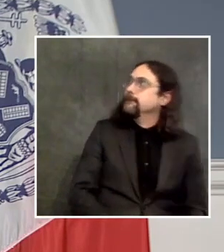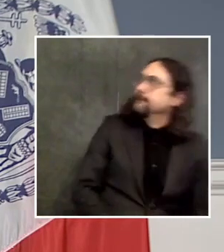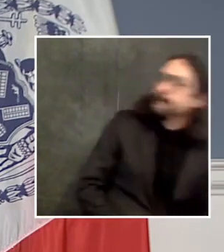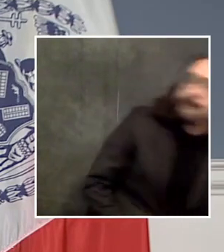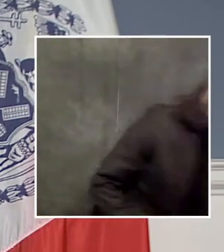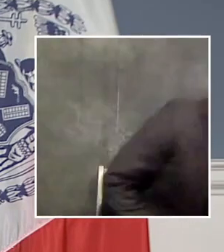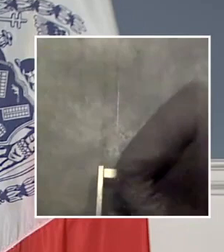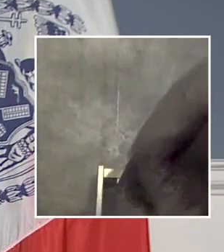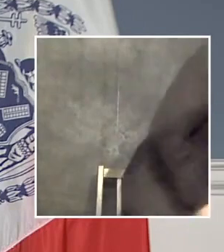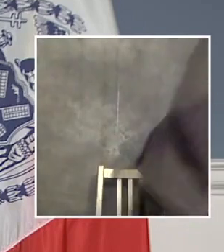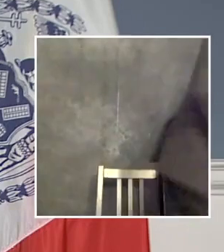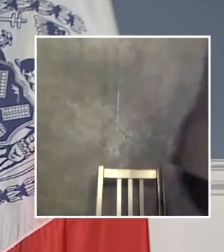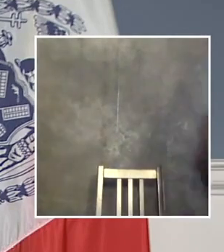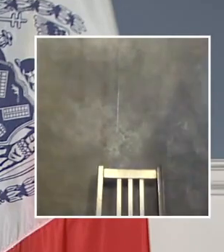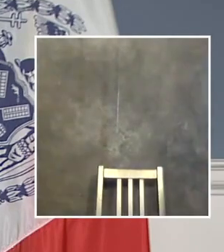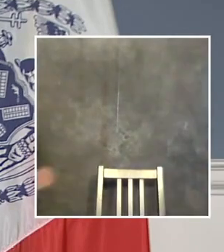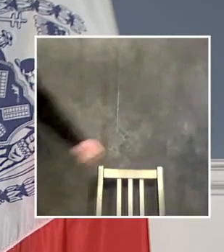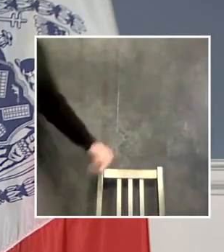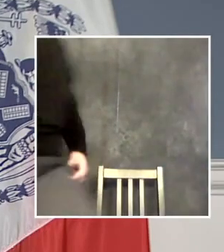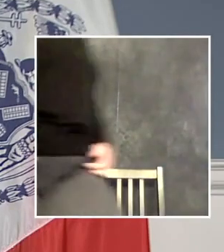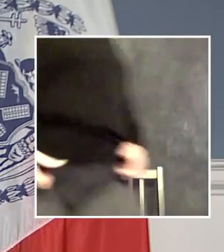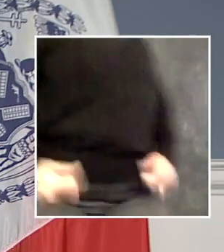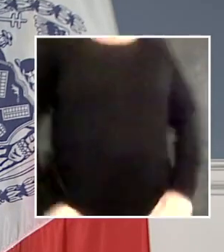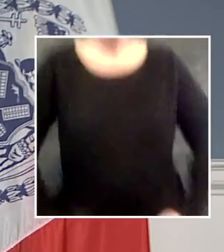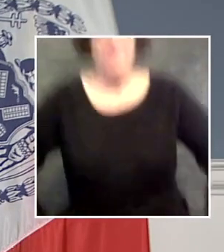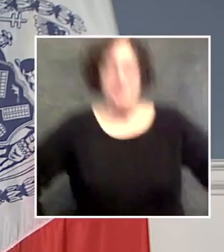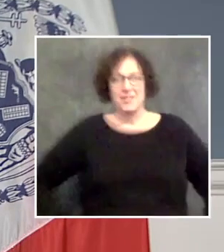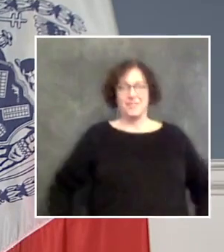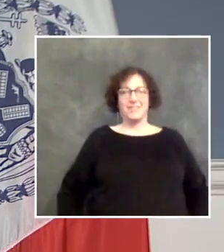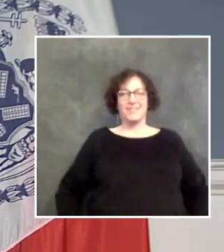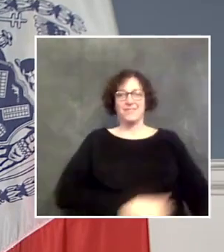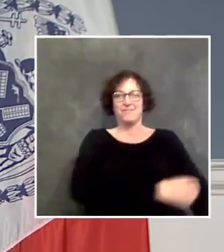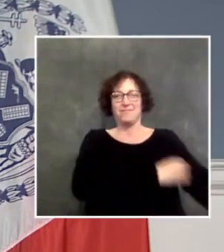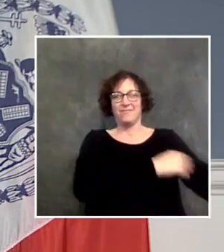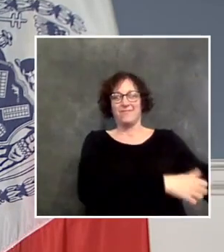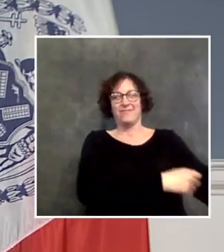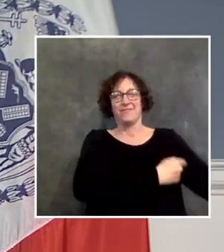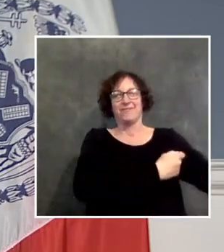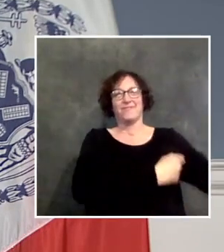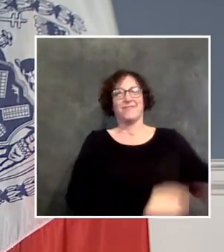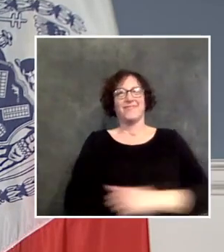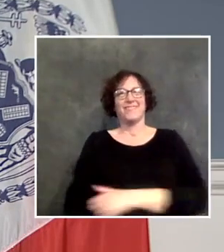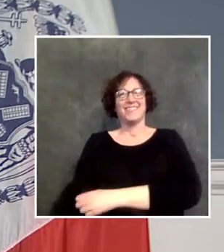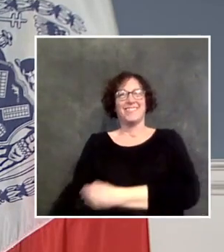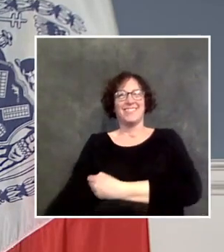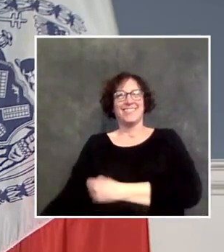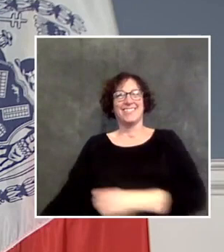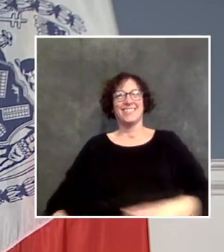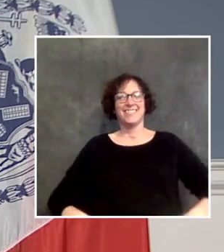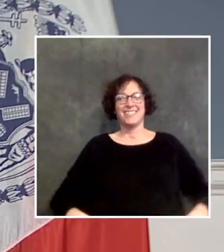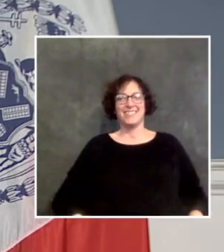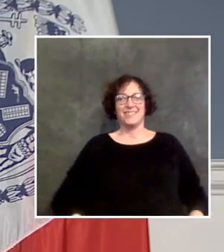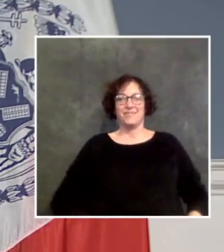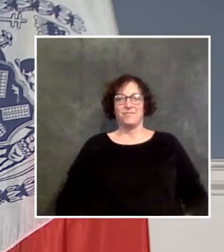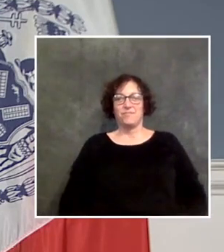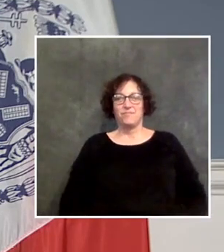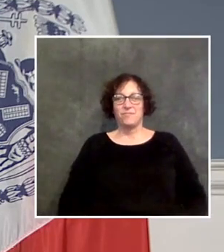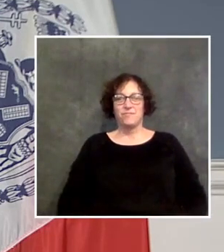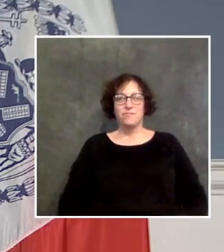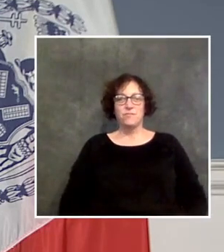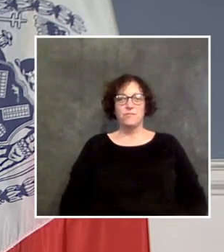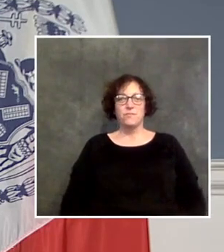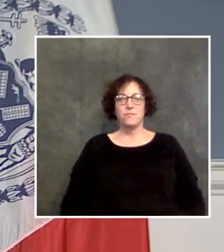de los paramédicos el coraje de los trabajadores de salud y en aquellos